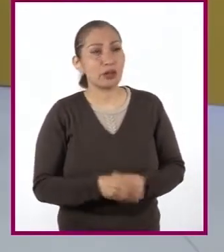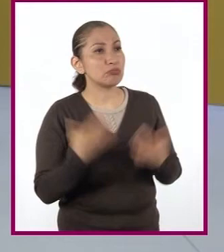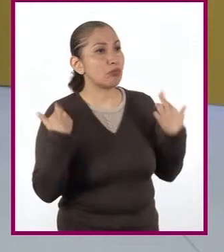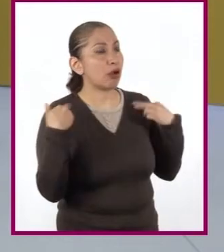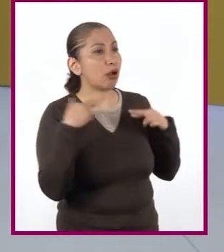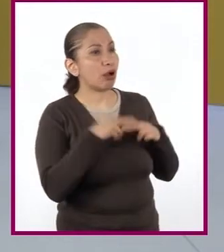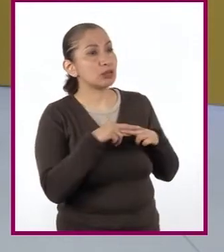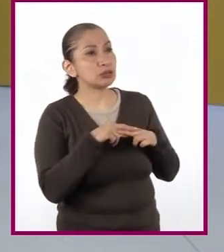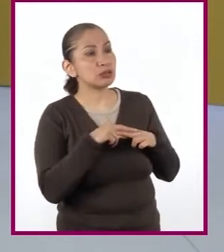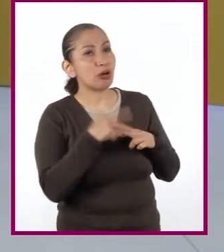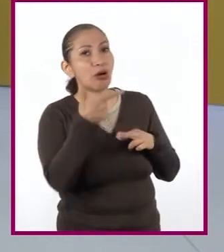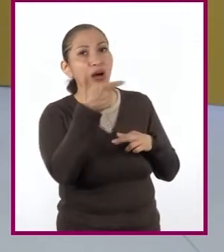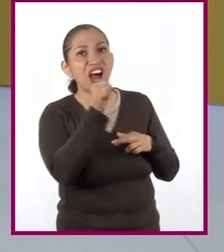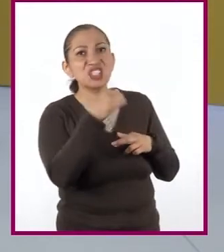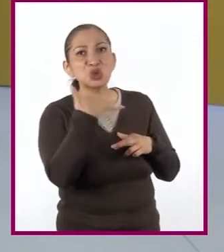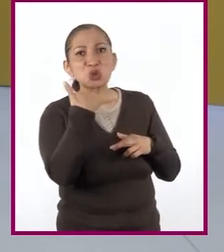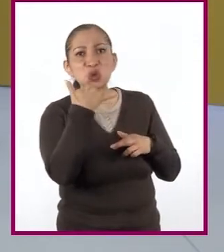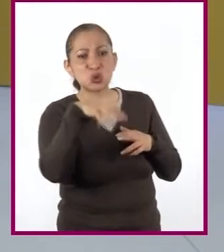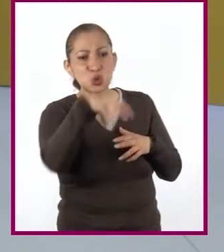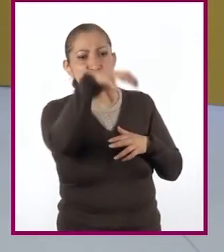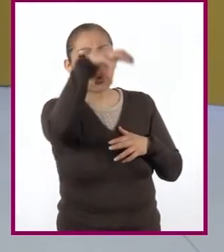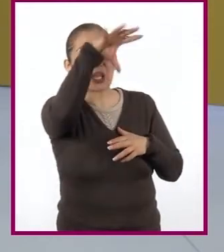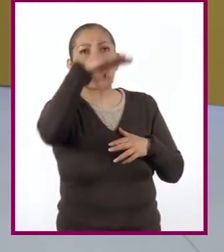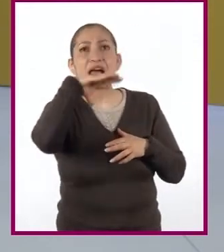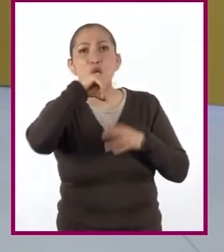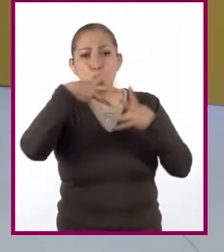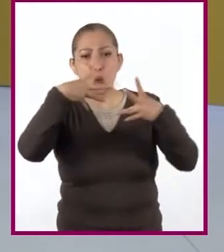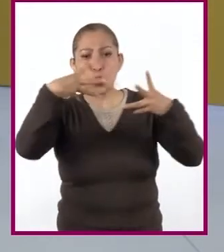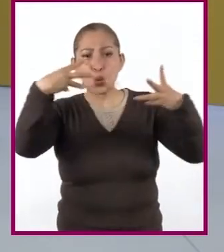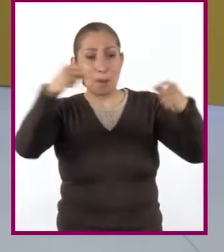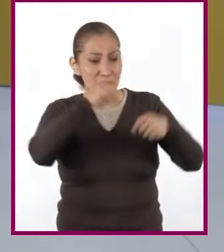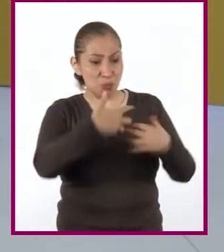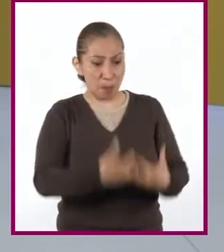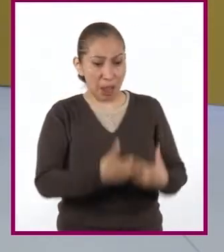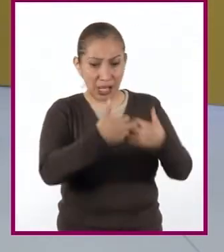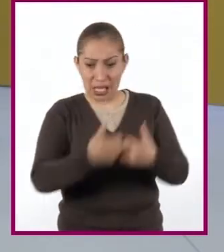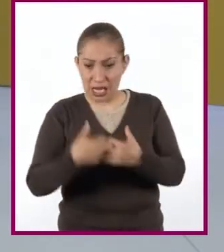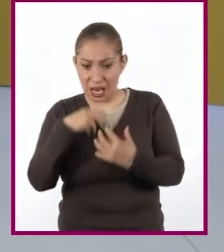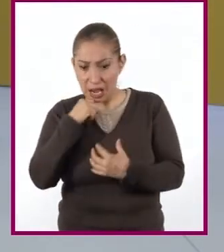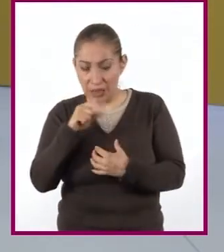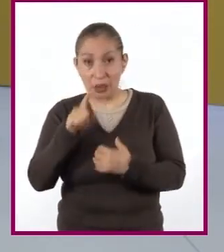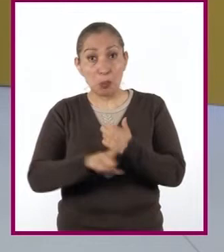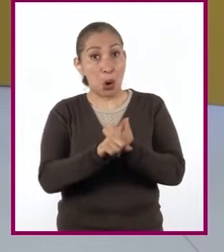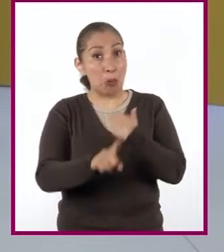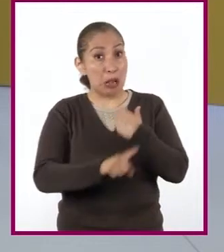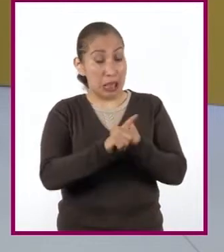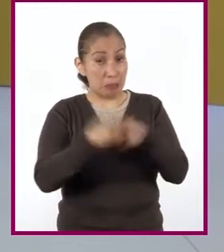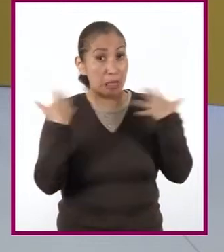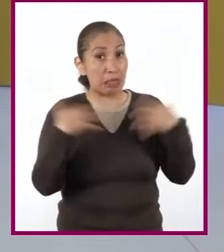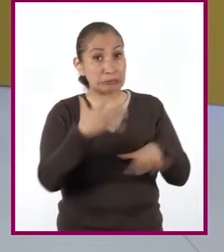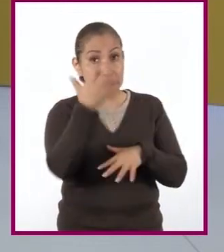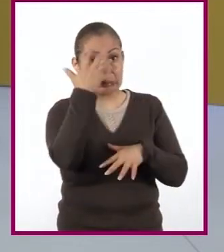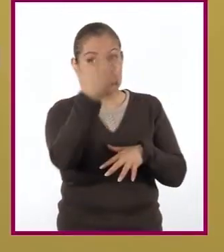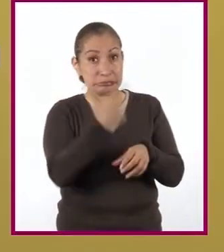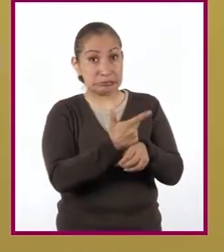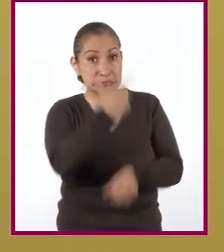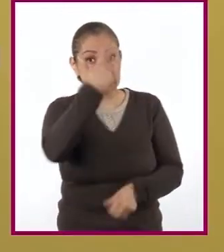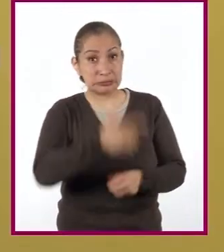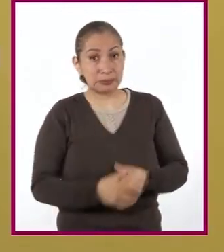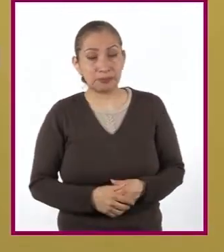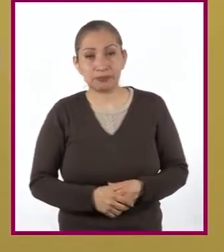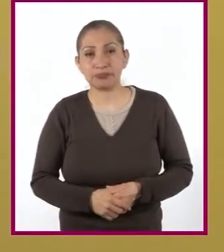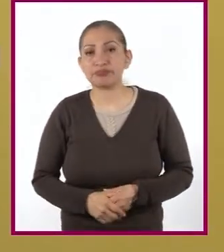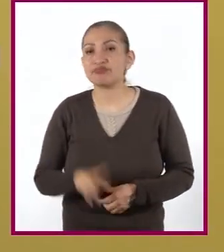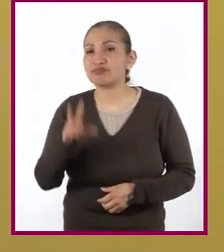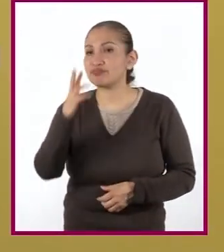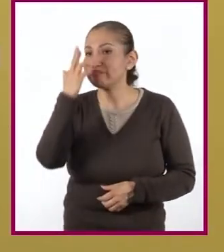Maestro, la emisión de gases contaminantes así como el calor disipado por las máquinas térmicas parece un problema bastante grave.